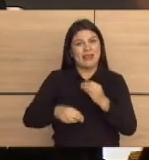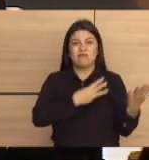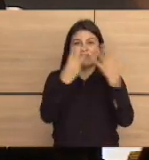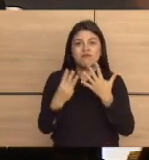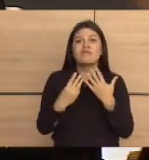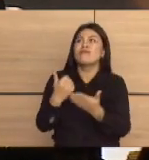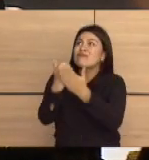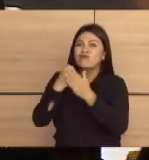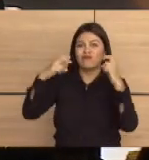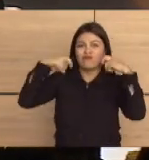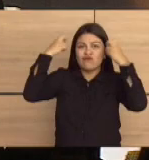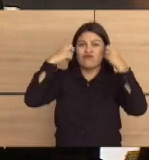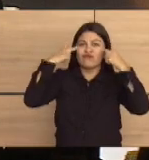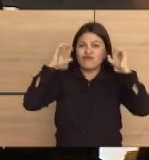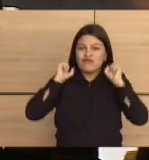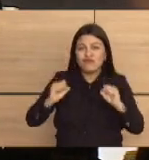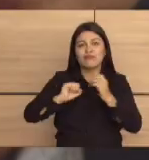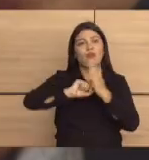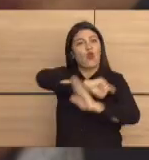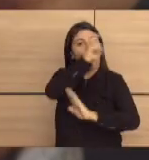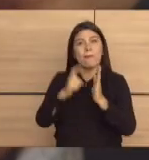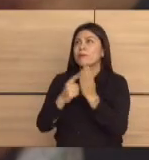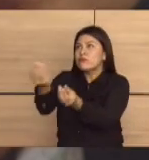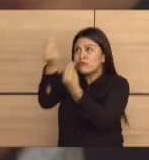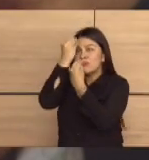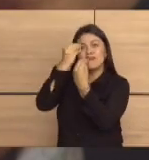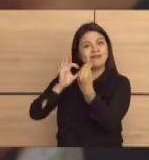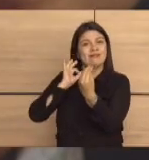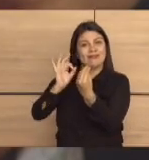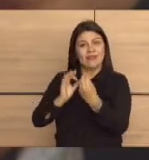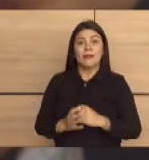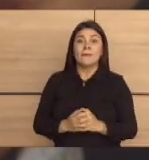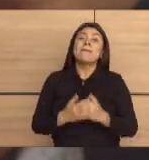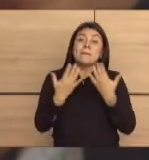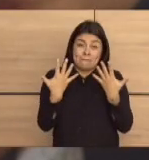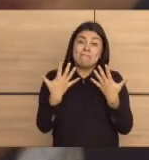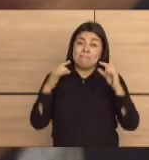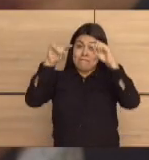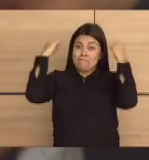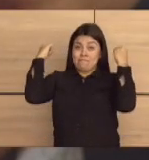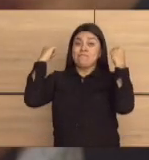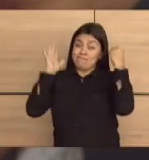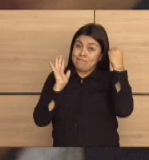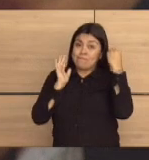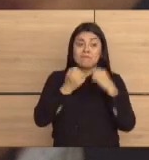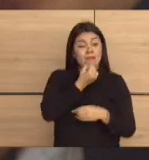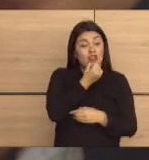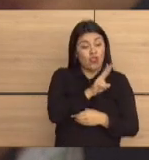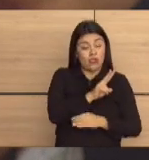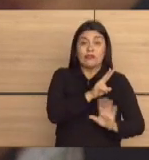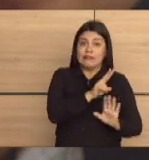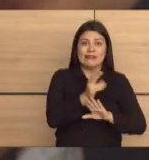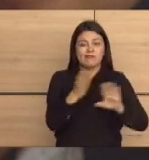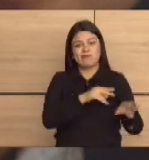conocimiento de la integralidad en la formación. Nuestra meta es pasar del 12